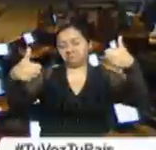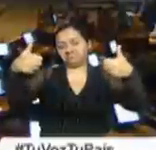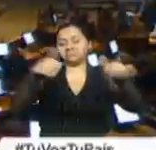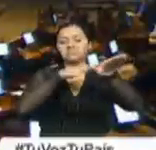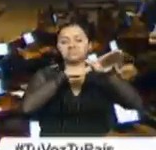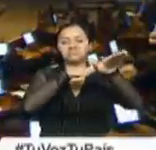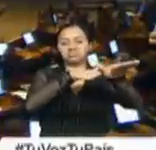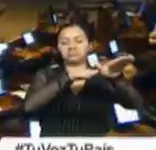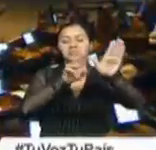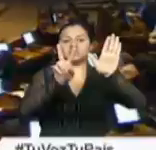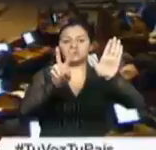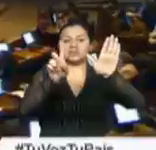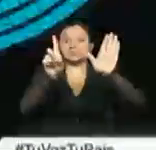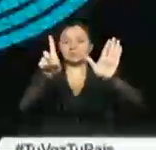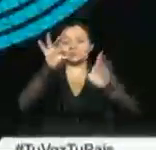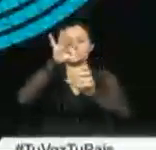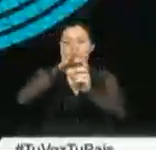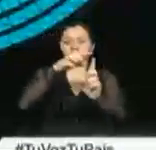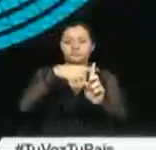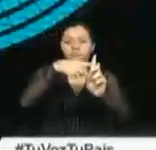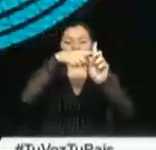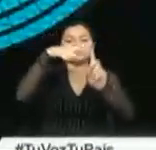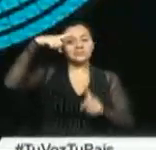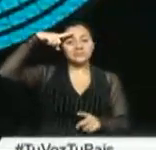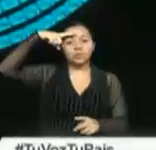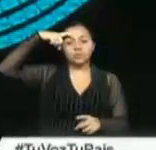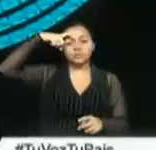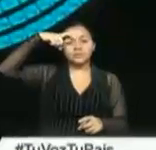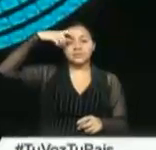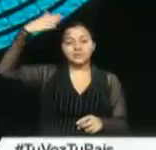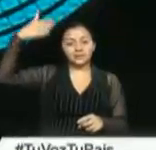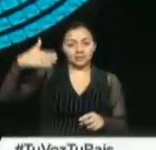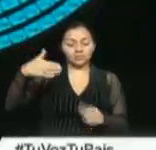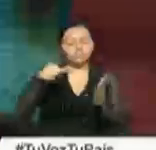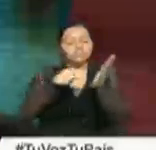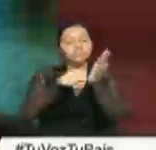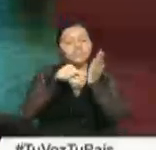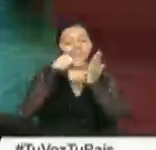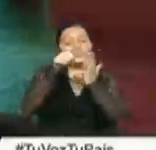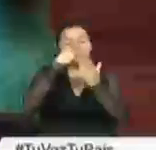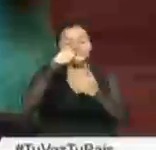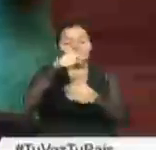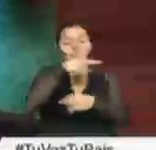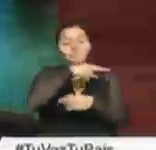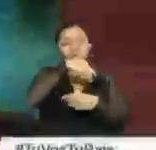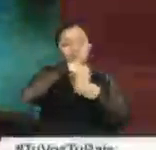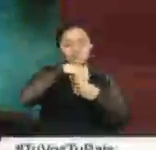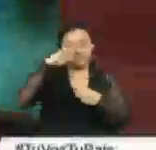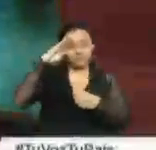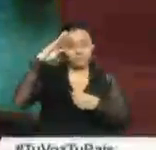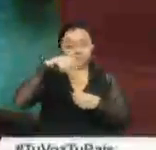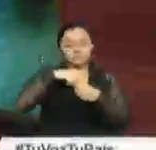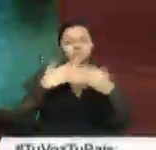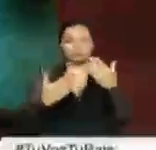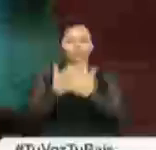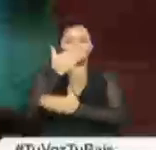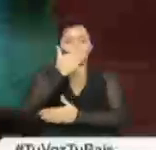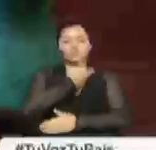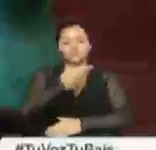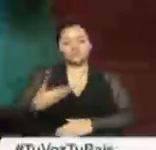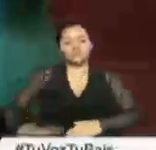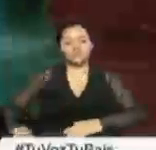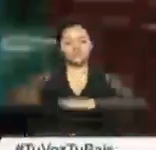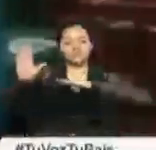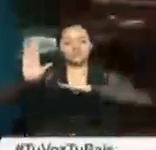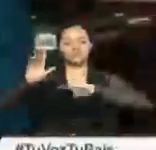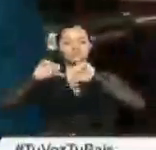Con 77 votos, Serrano, quien antes ejercía como ministro del Interior, fue designado como el nuevo presidente de la Asamblea Nacional